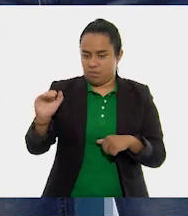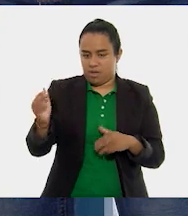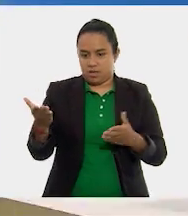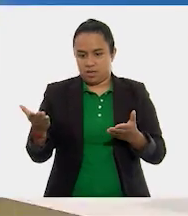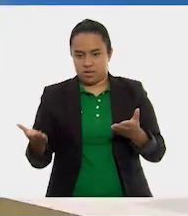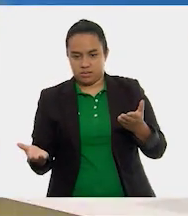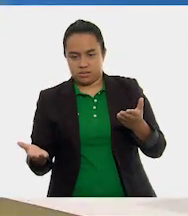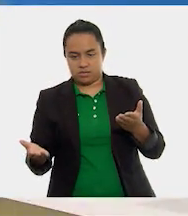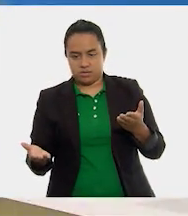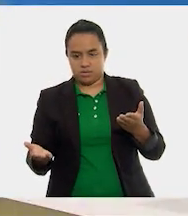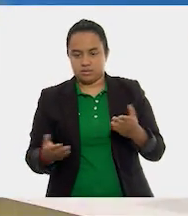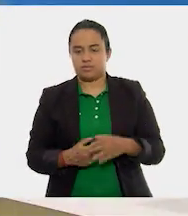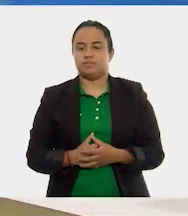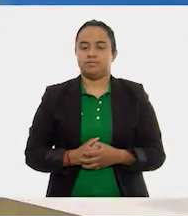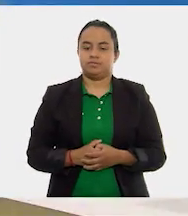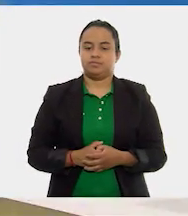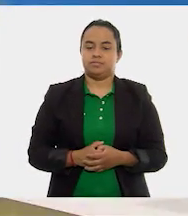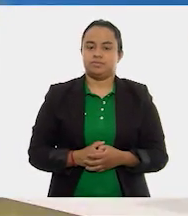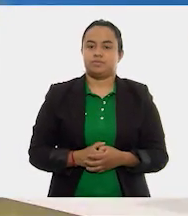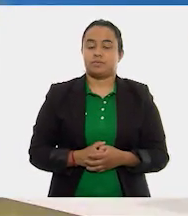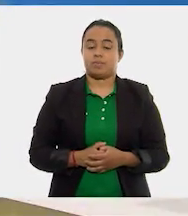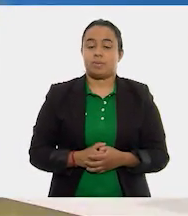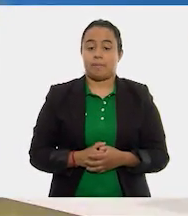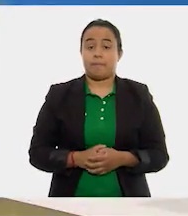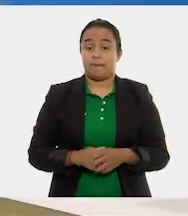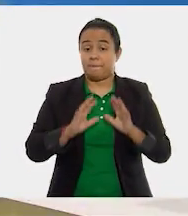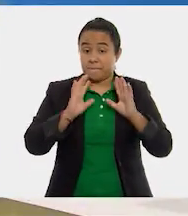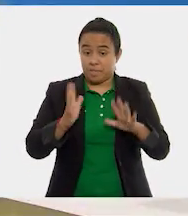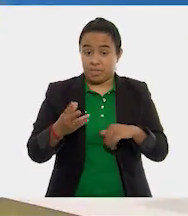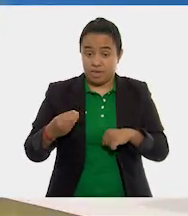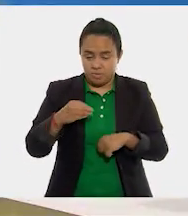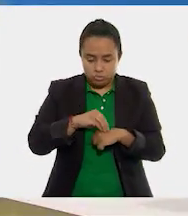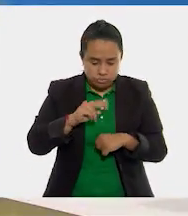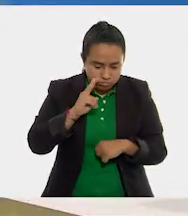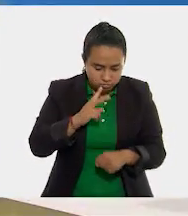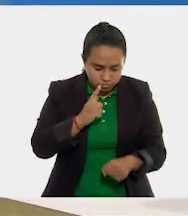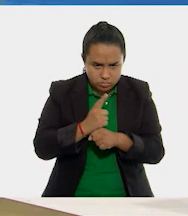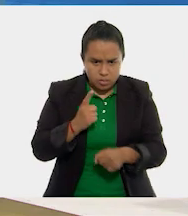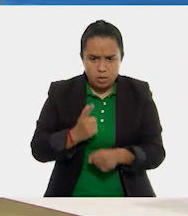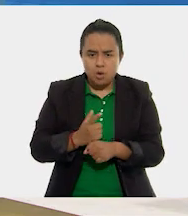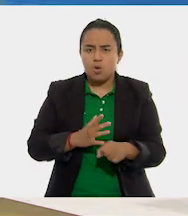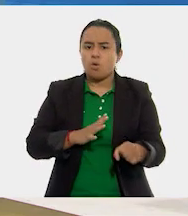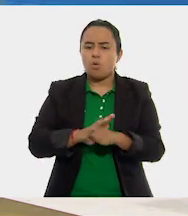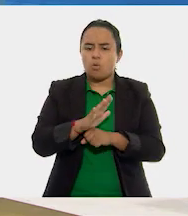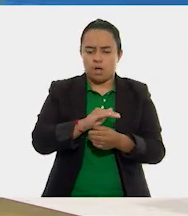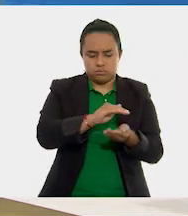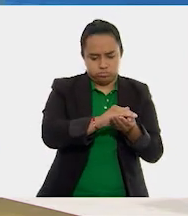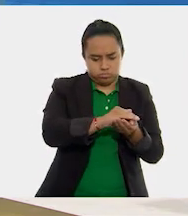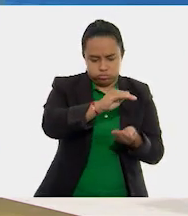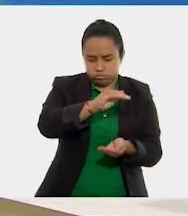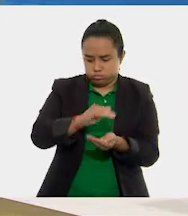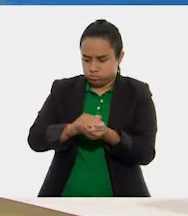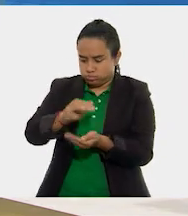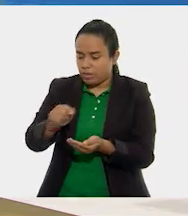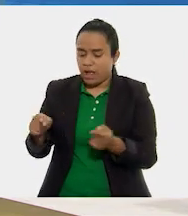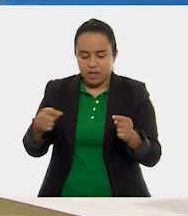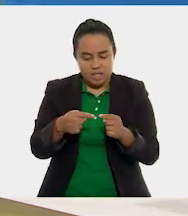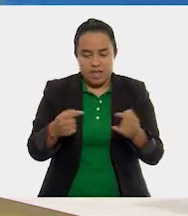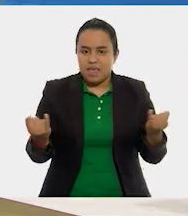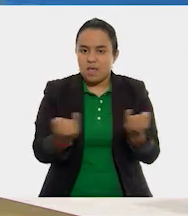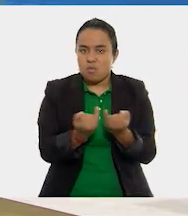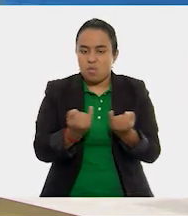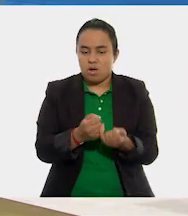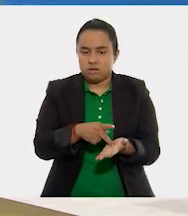Exactamente. Entonces, ya que colocamos y que identificamos cuál es el recipiente que contiene la